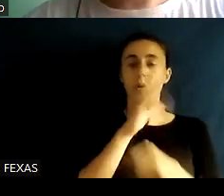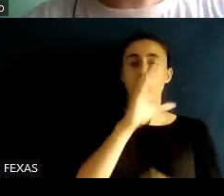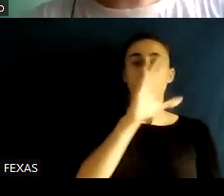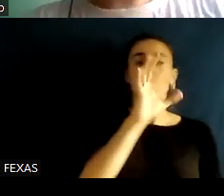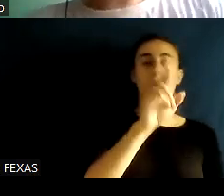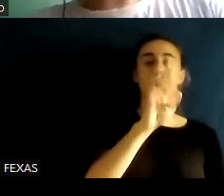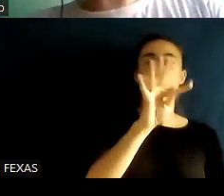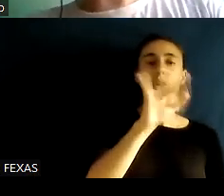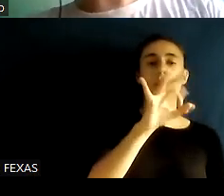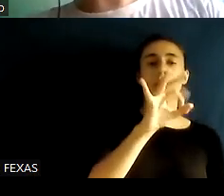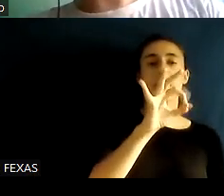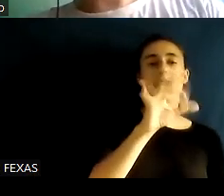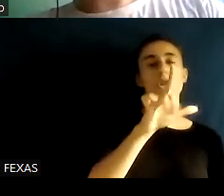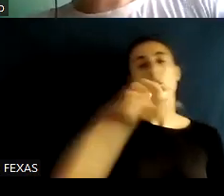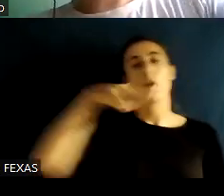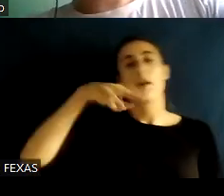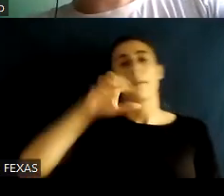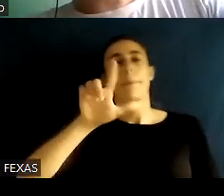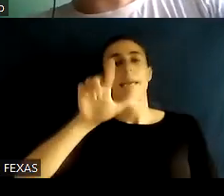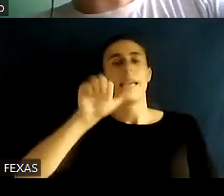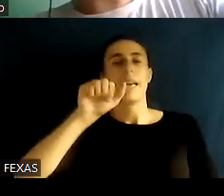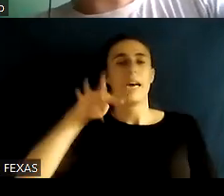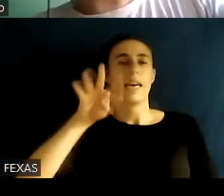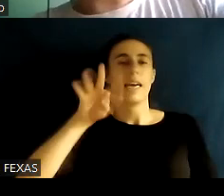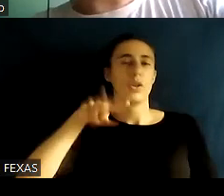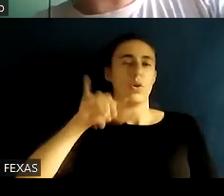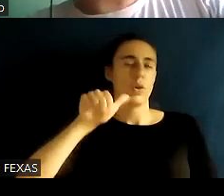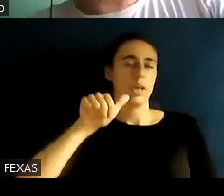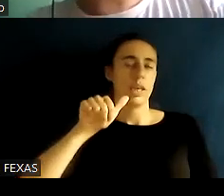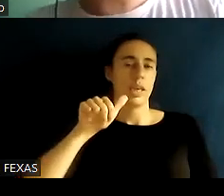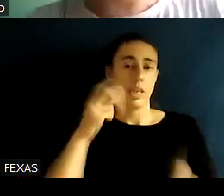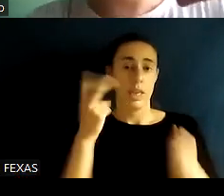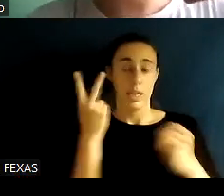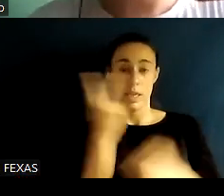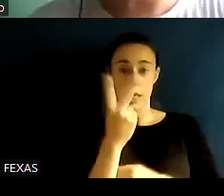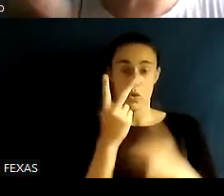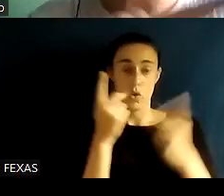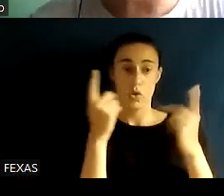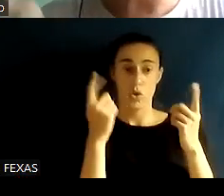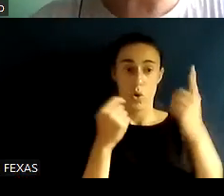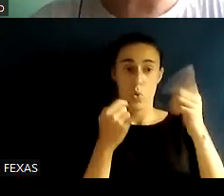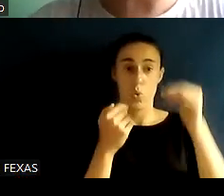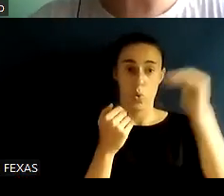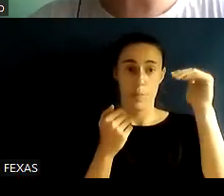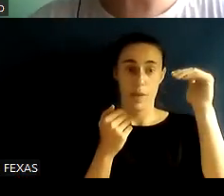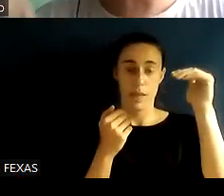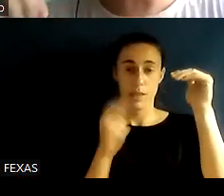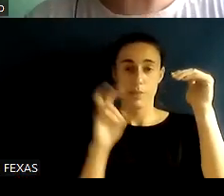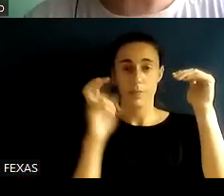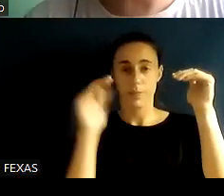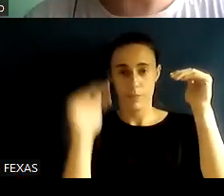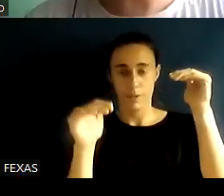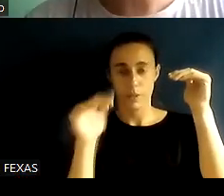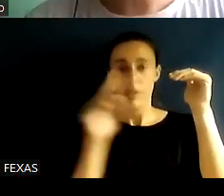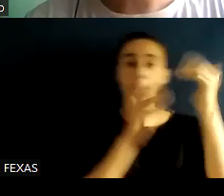tenemos uno de los dos permanece o prevalece sobre el otro. Durante el día es el cortisol, es el que